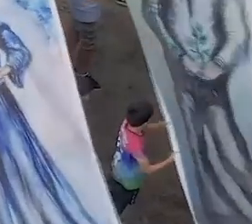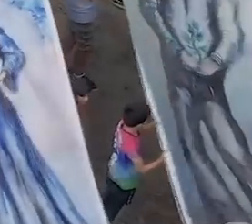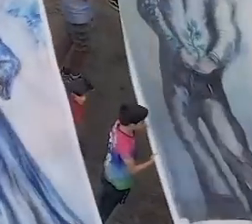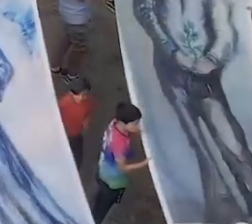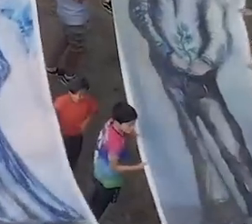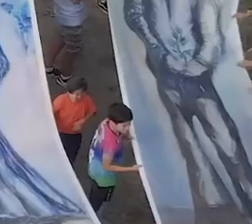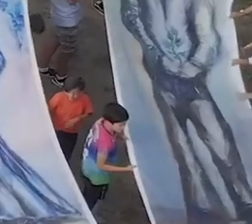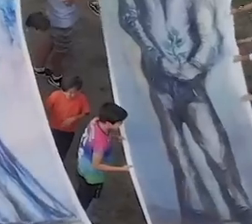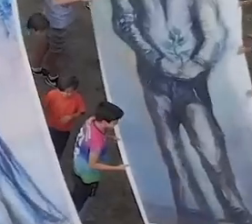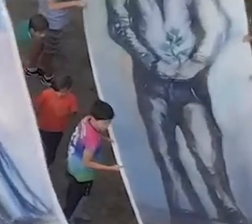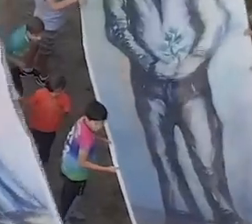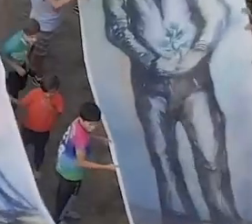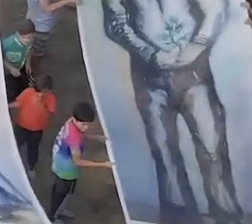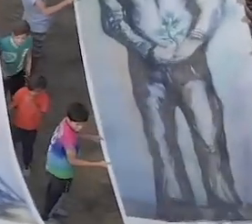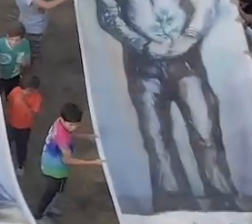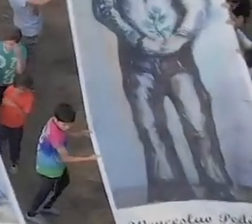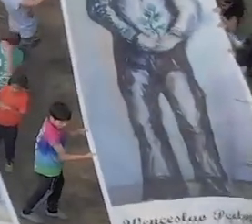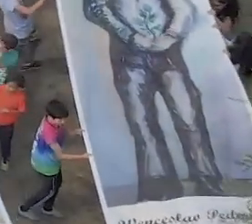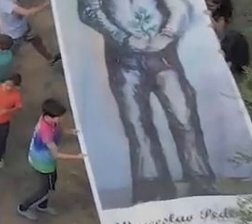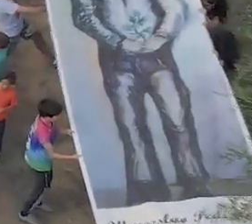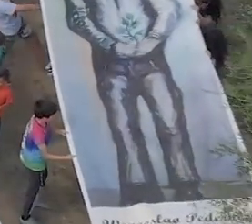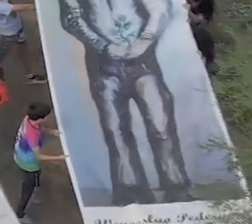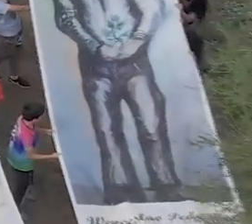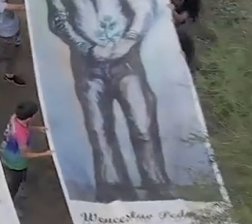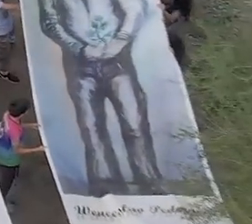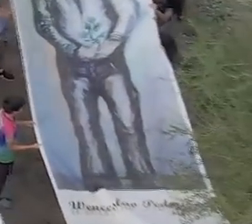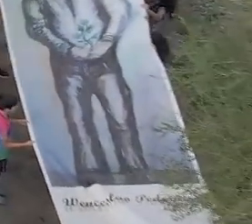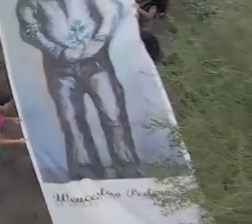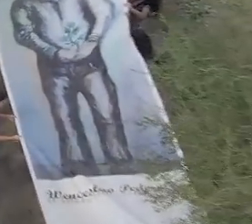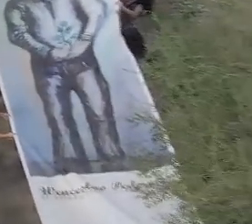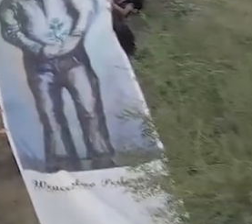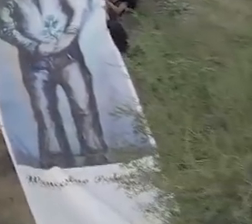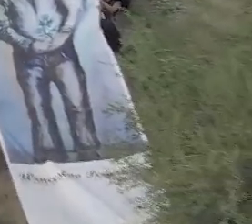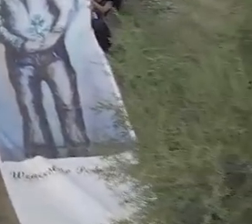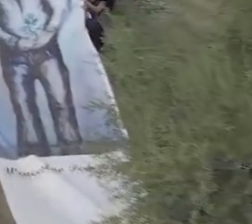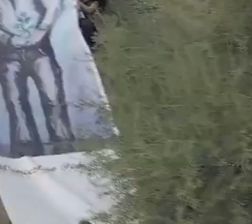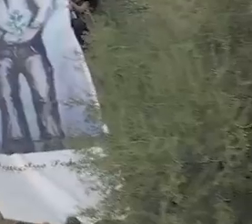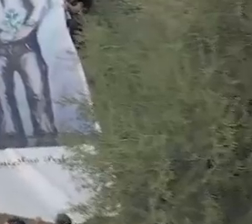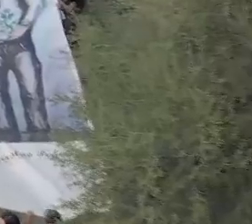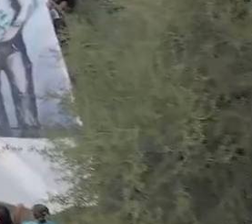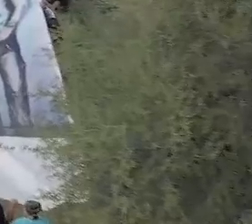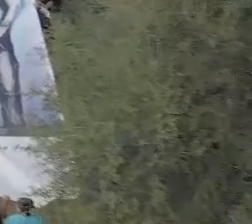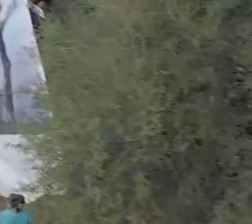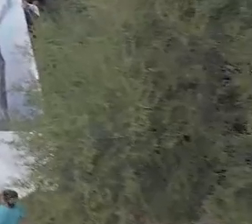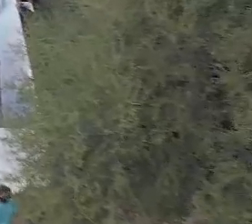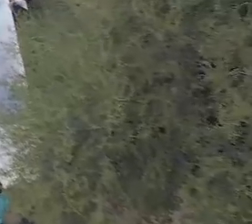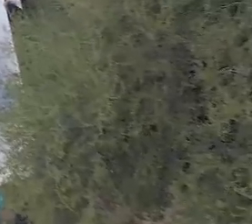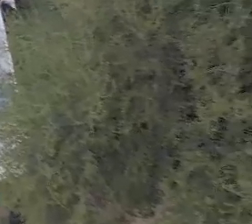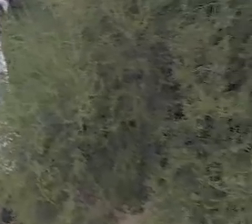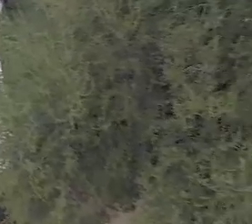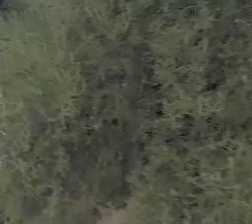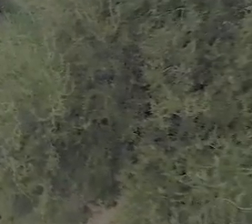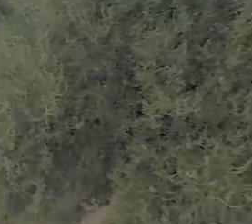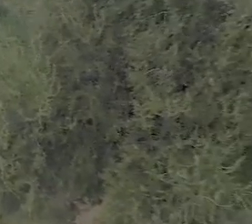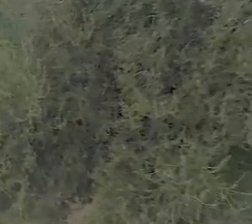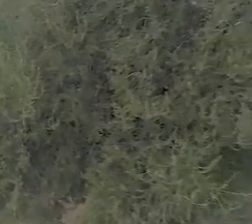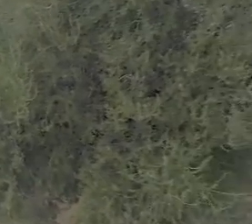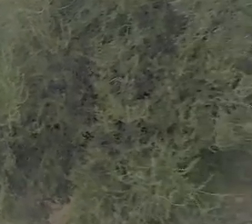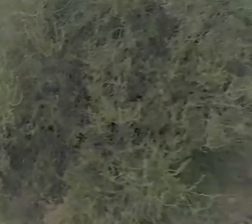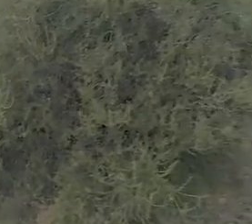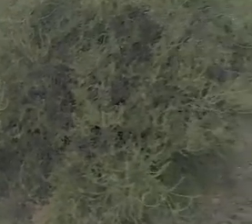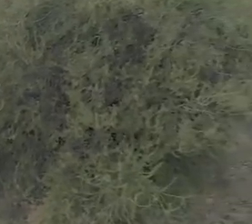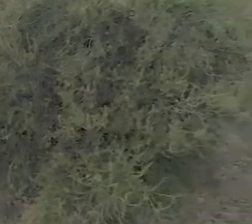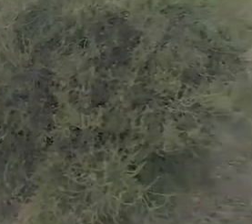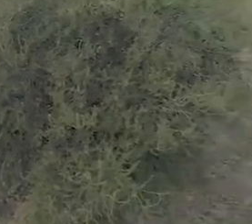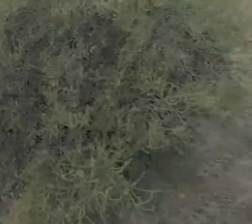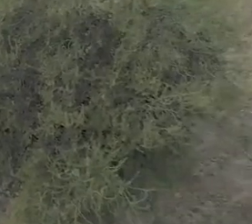y tu sangre en saño gasta, es recuerdo y es valor.